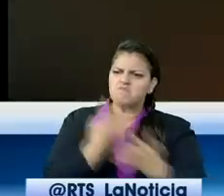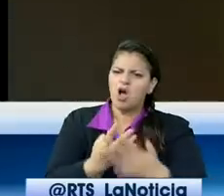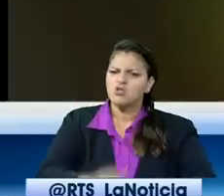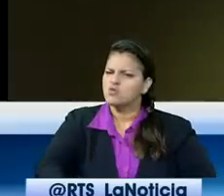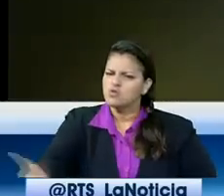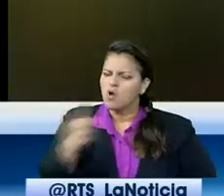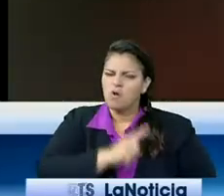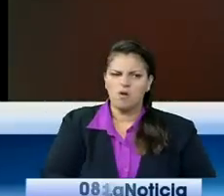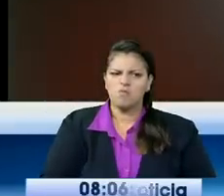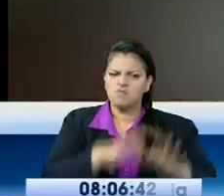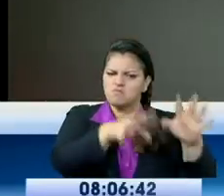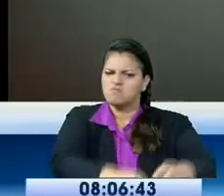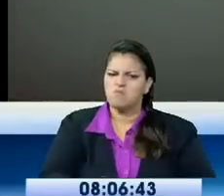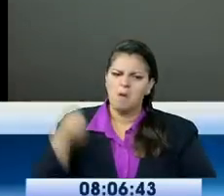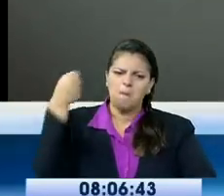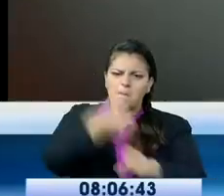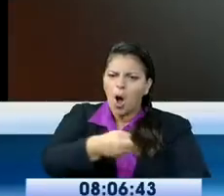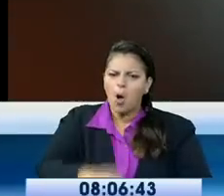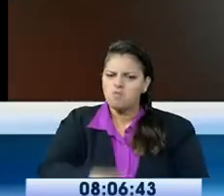patrullero.